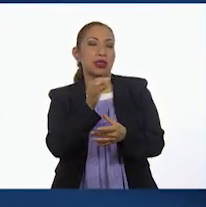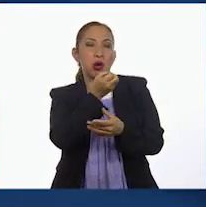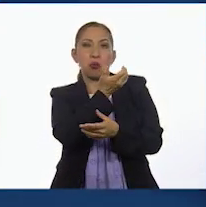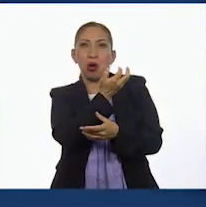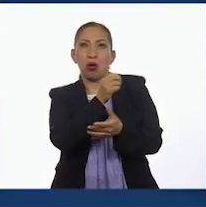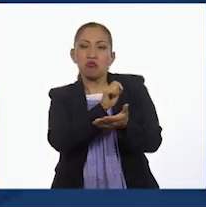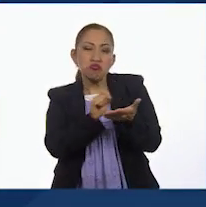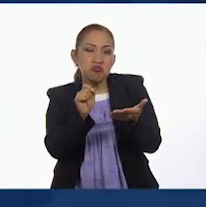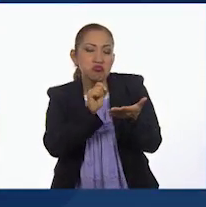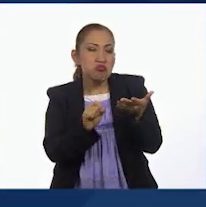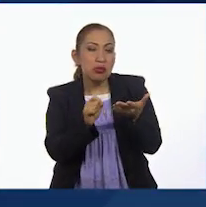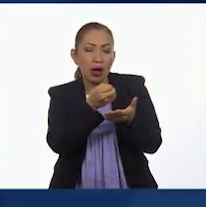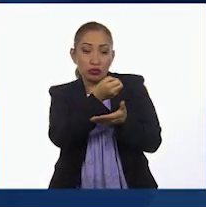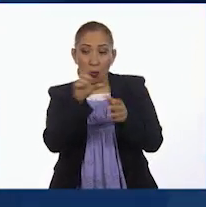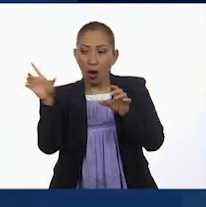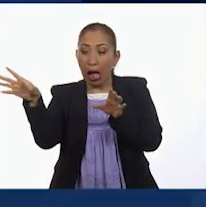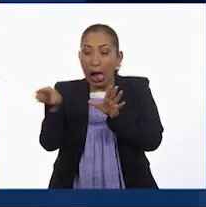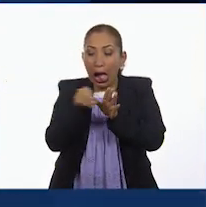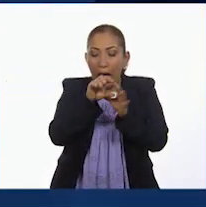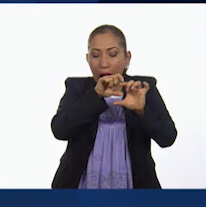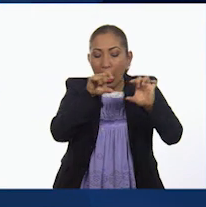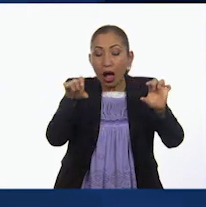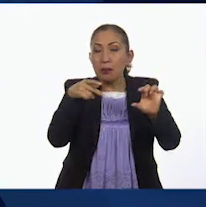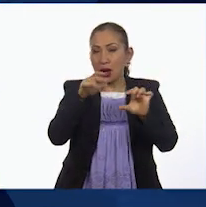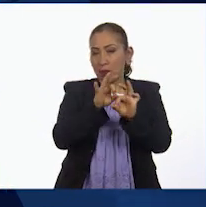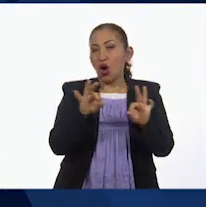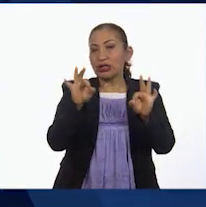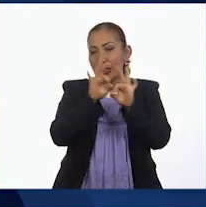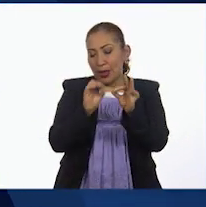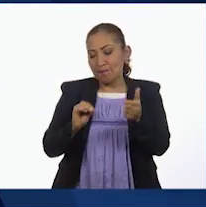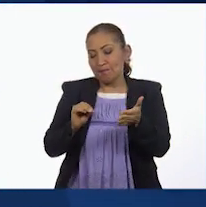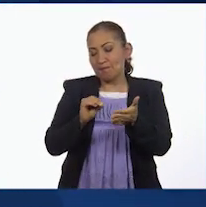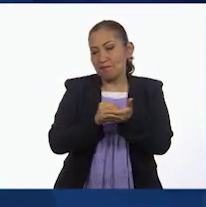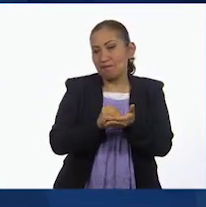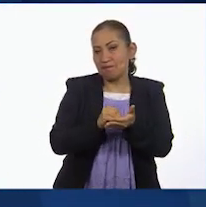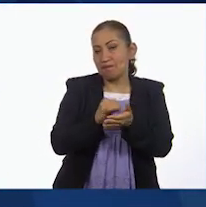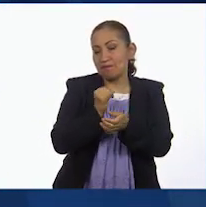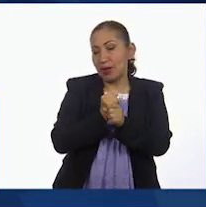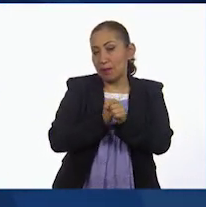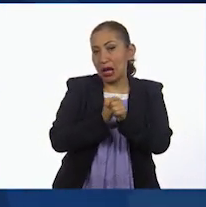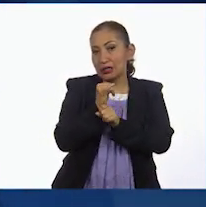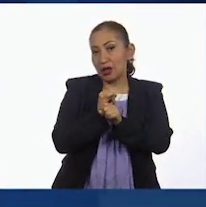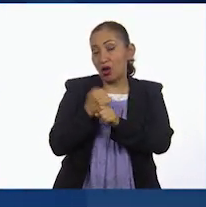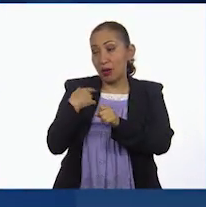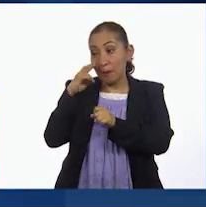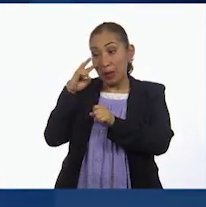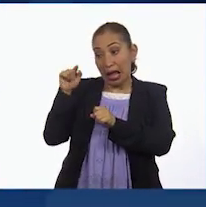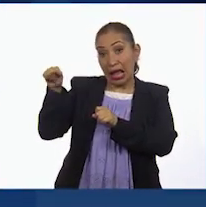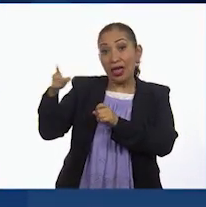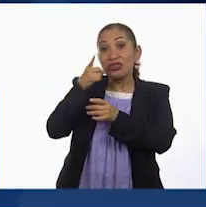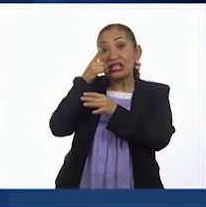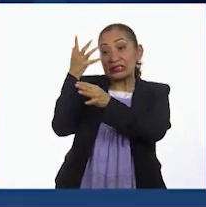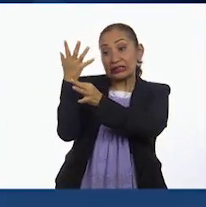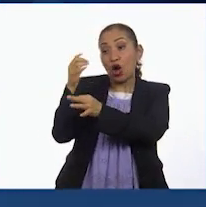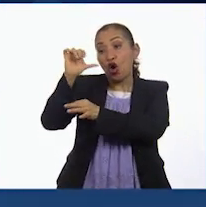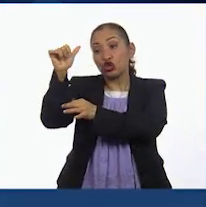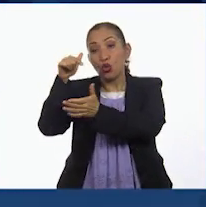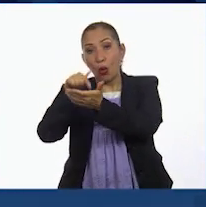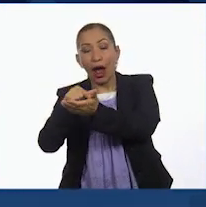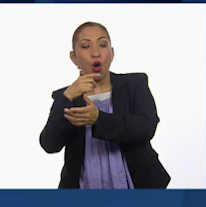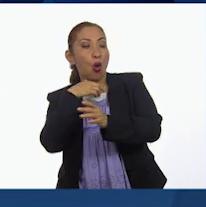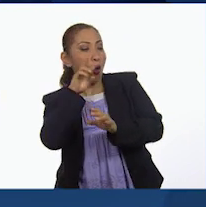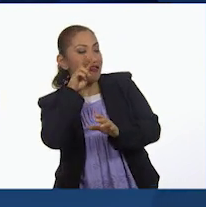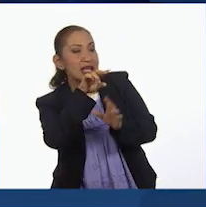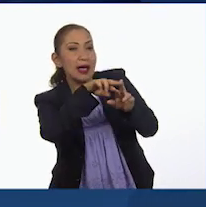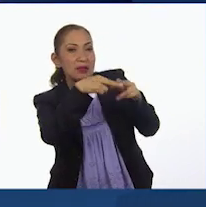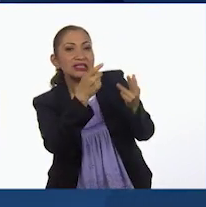textual escribir, pero sí es siempre importante contar con una investigación, un soporte, pues ya basado en otras